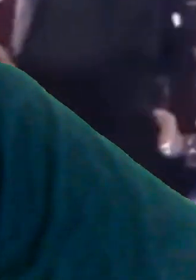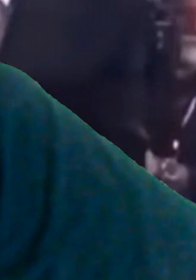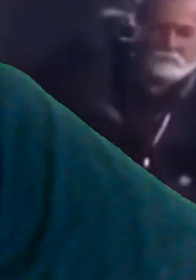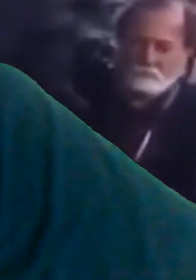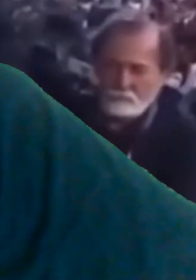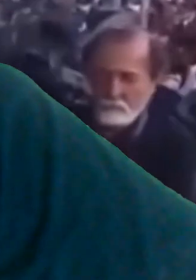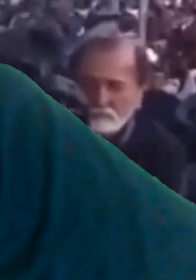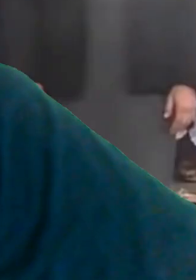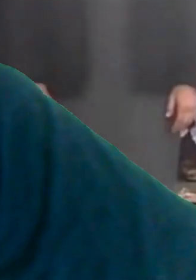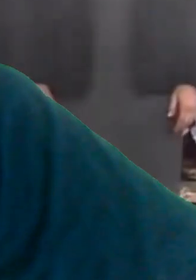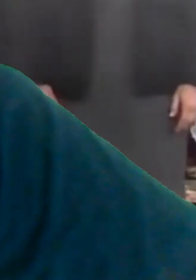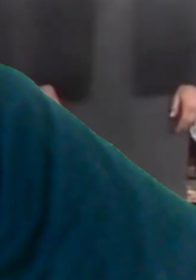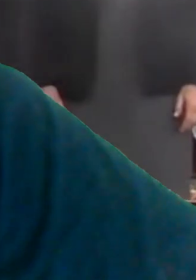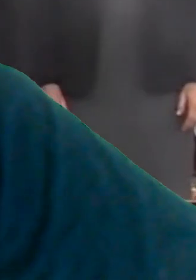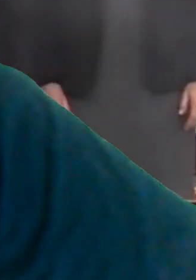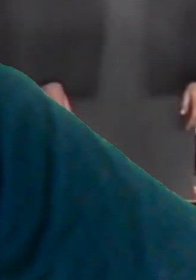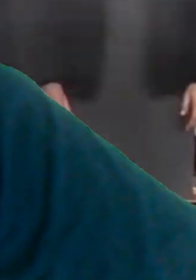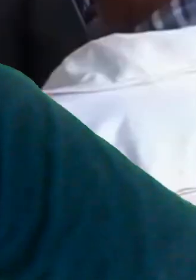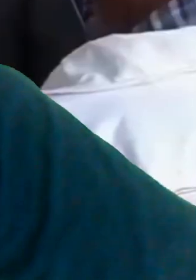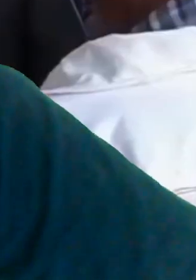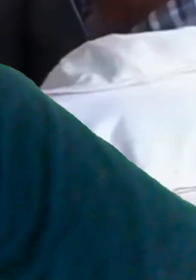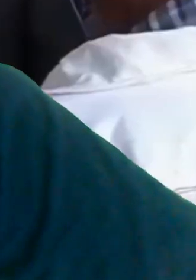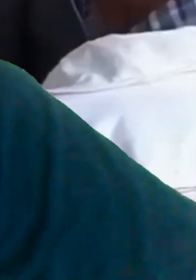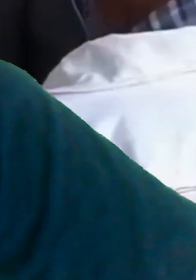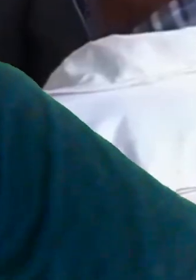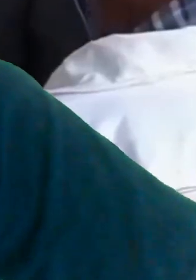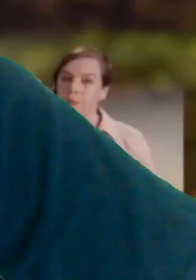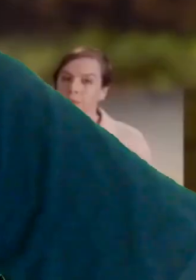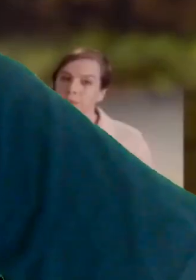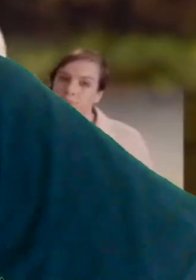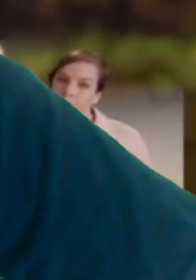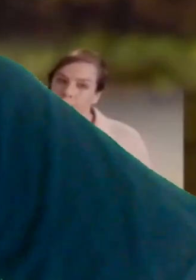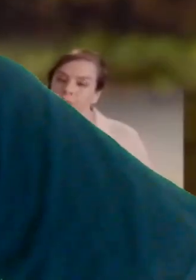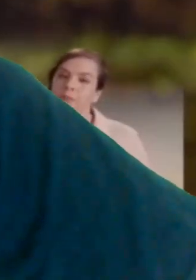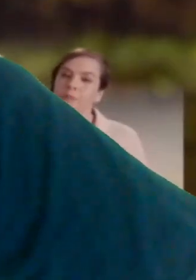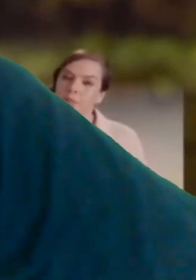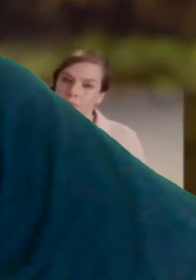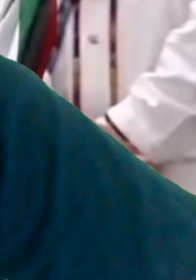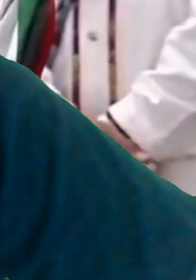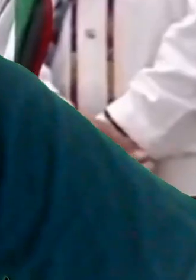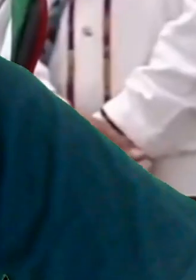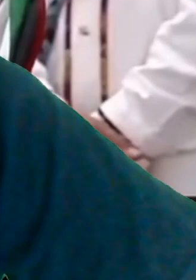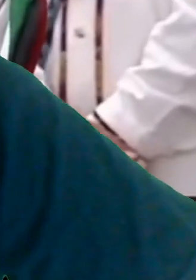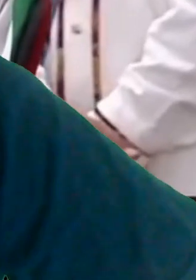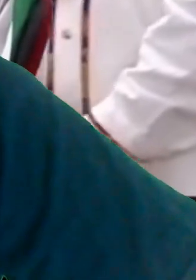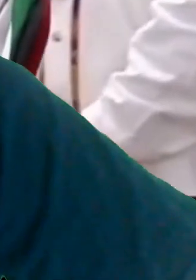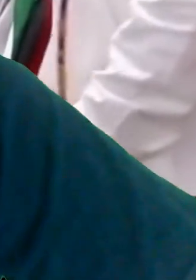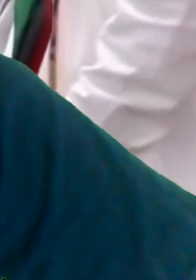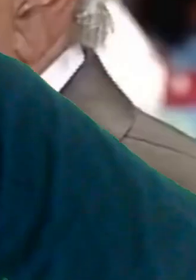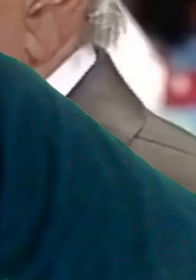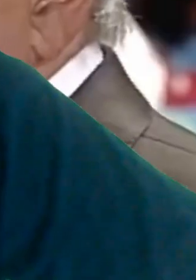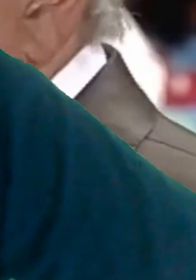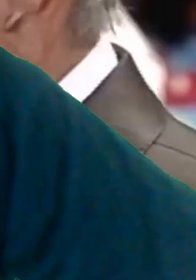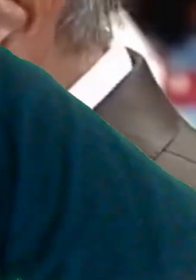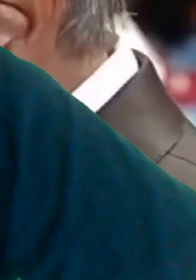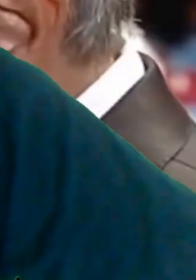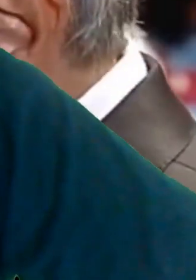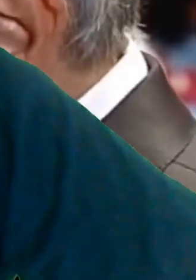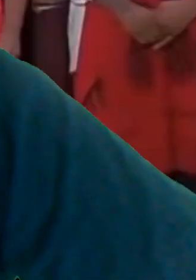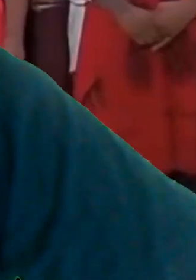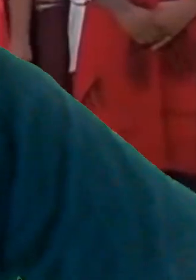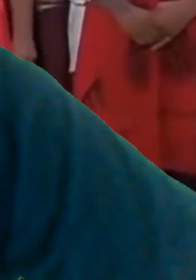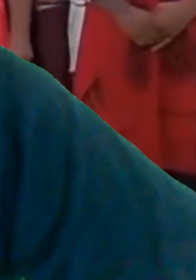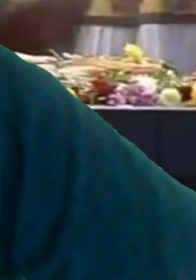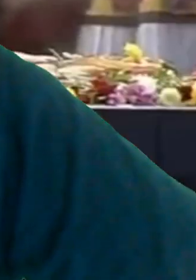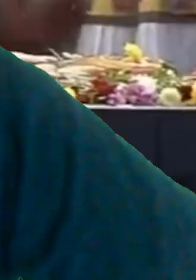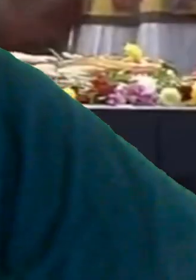en tecnología que, si no consideramos ya obsoleta, en unos cuantos años